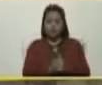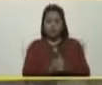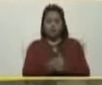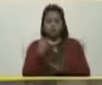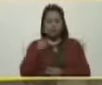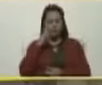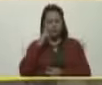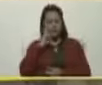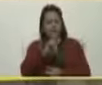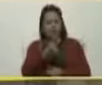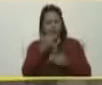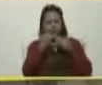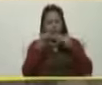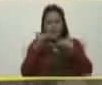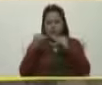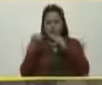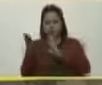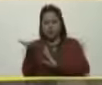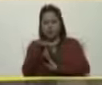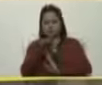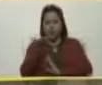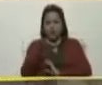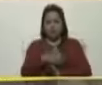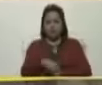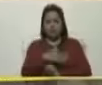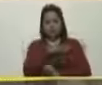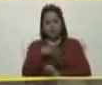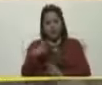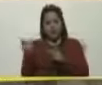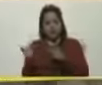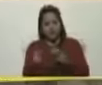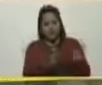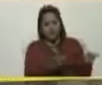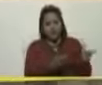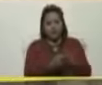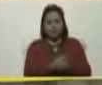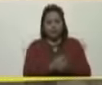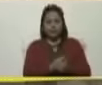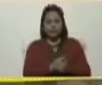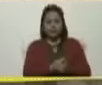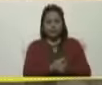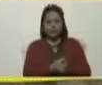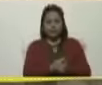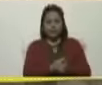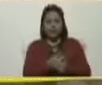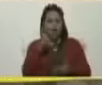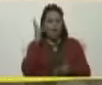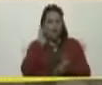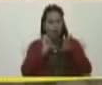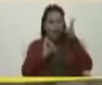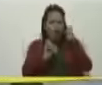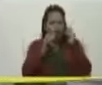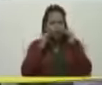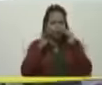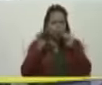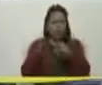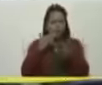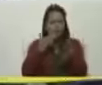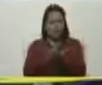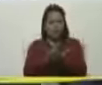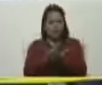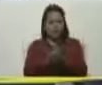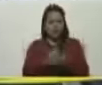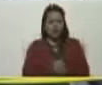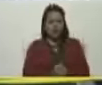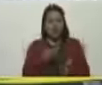viendo los mensajes de ustedes y los quise invitar para escucharlos personalmente. Agradezco que hayan aceptado